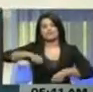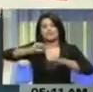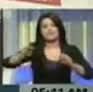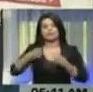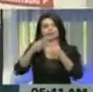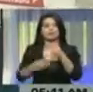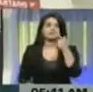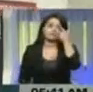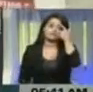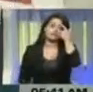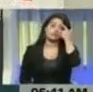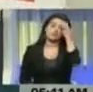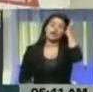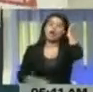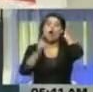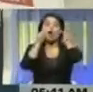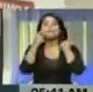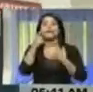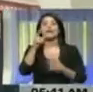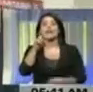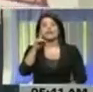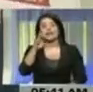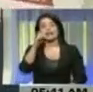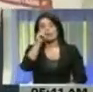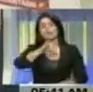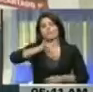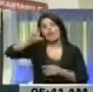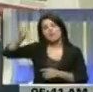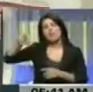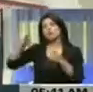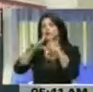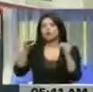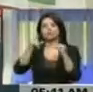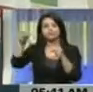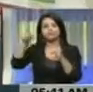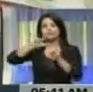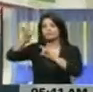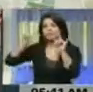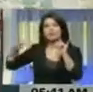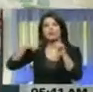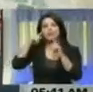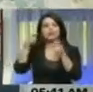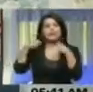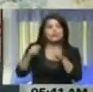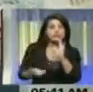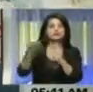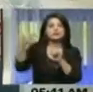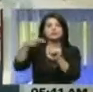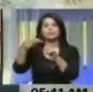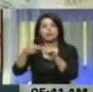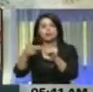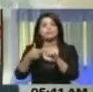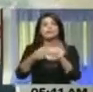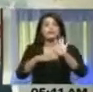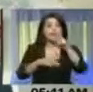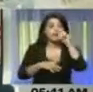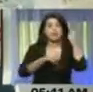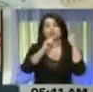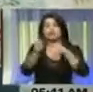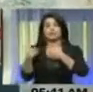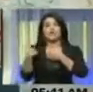mejorar precios. Una gira presidencial, una gira encomendada por el presidente Nicolás Maduro con ministros de petróleo